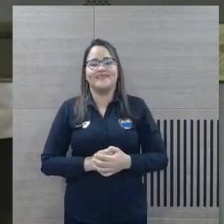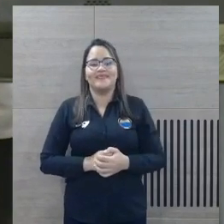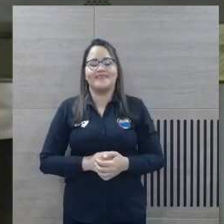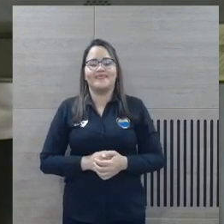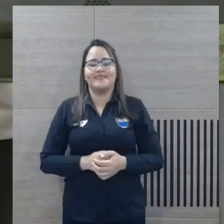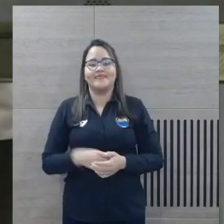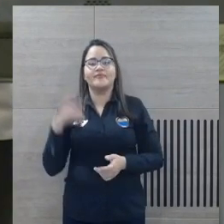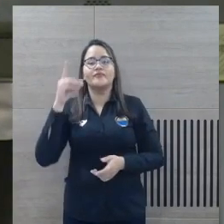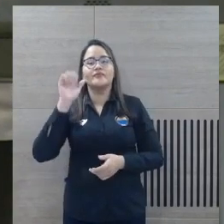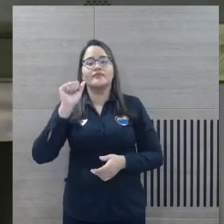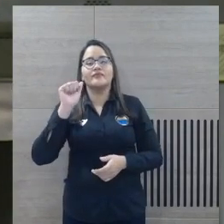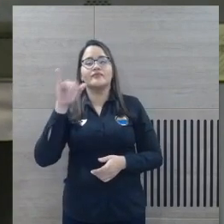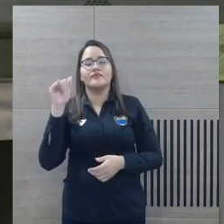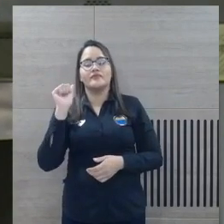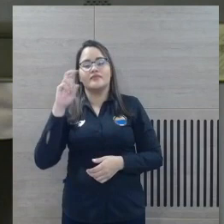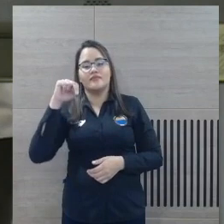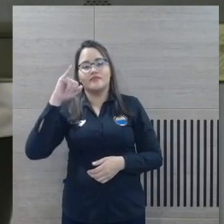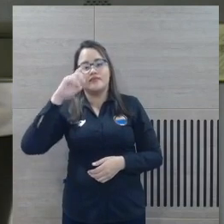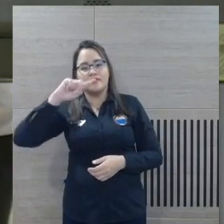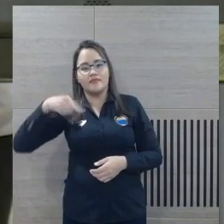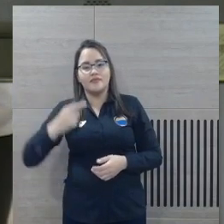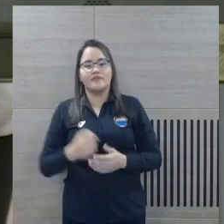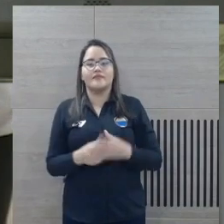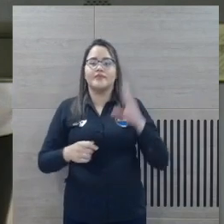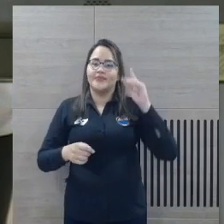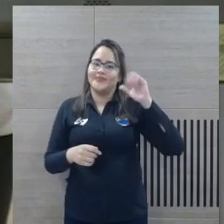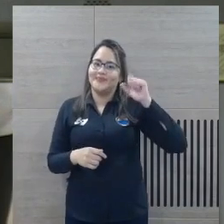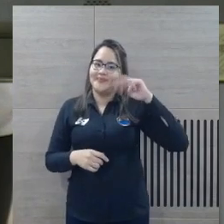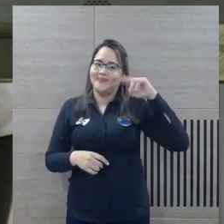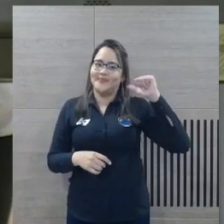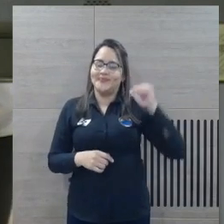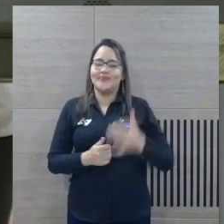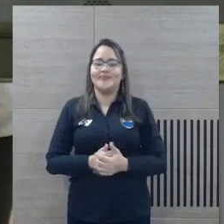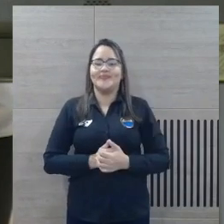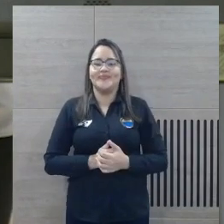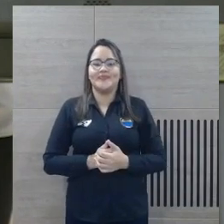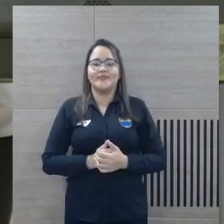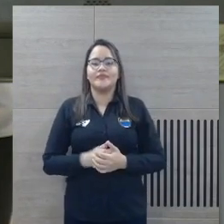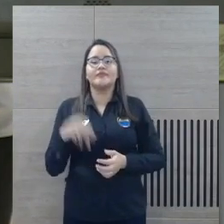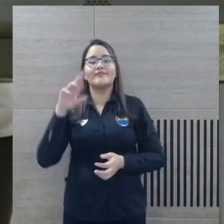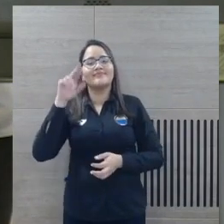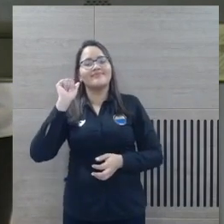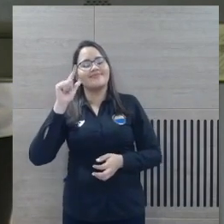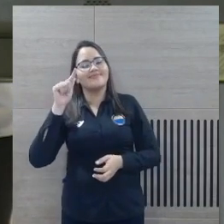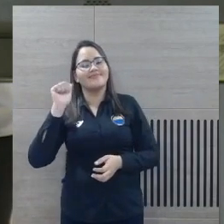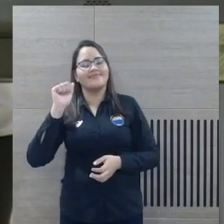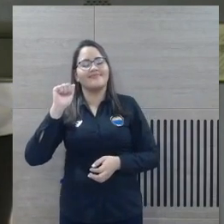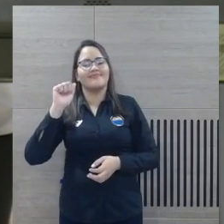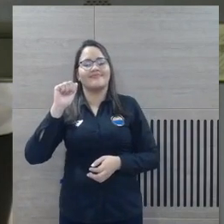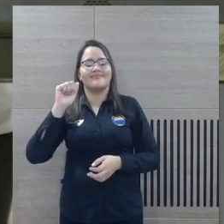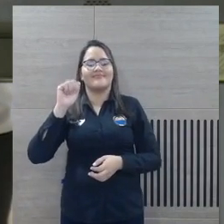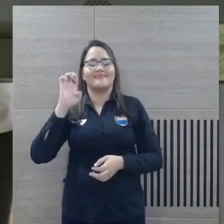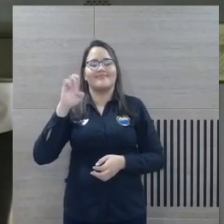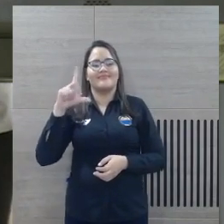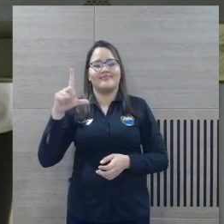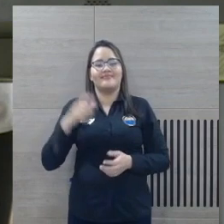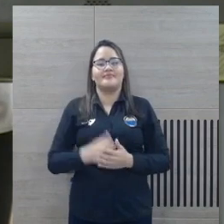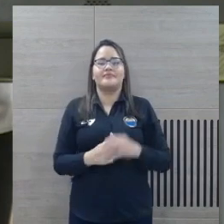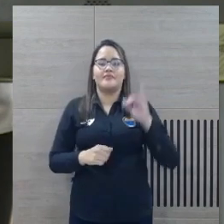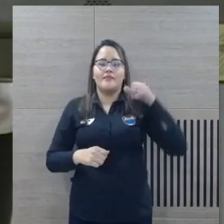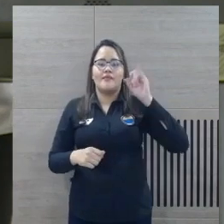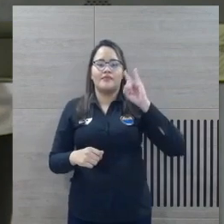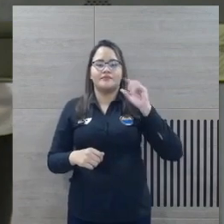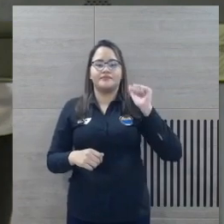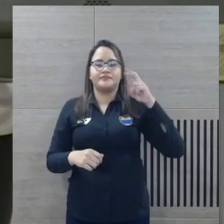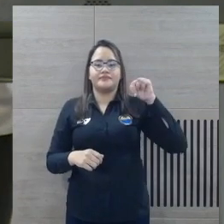Dana Samara Godoy Salcedo. Rafael Enrique Haidar Márquez. Juan Pablo Ángel Rodríguez Martínez.